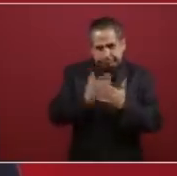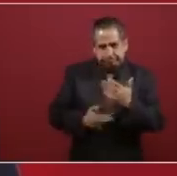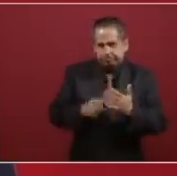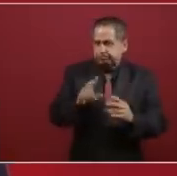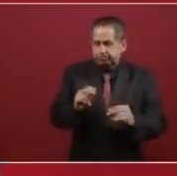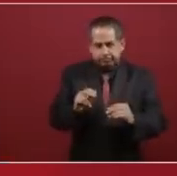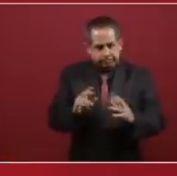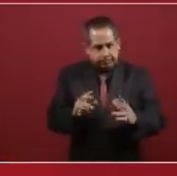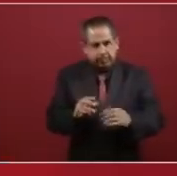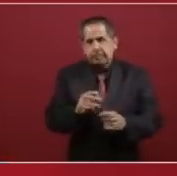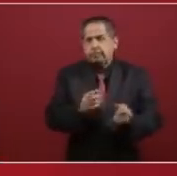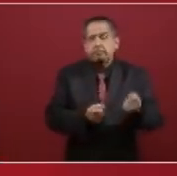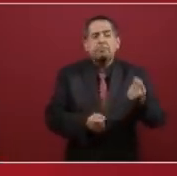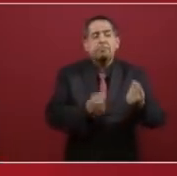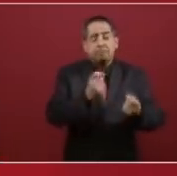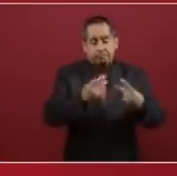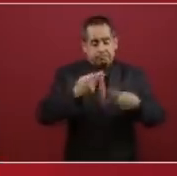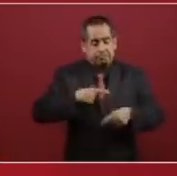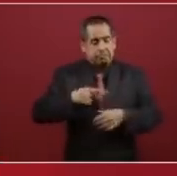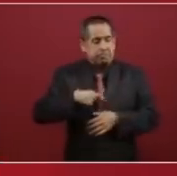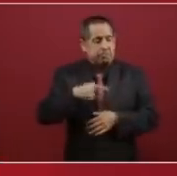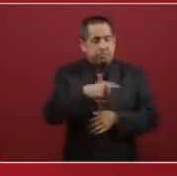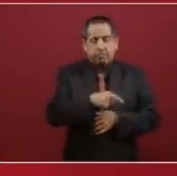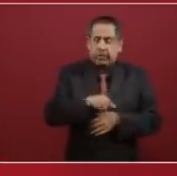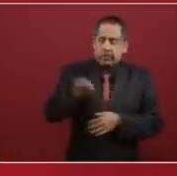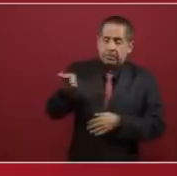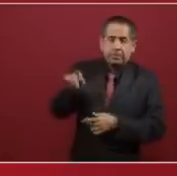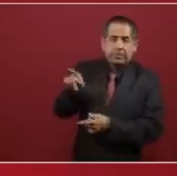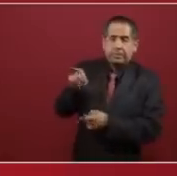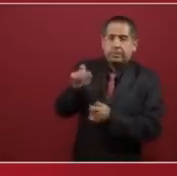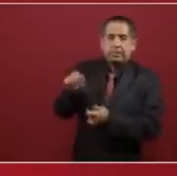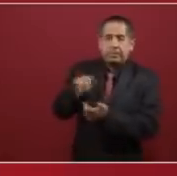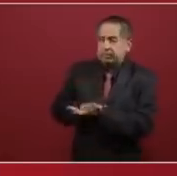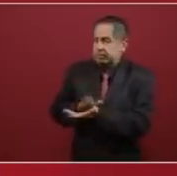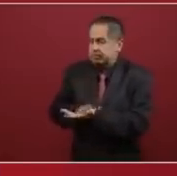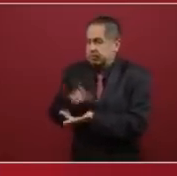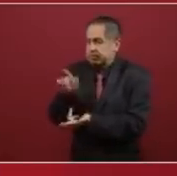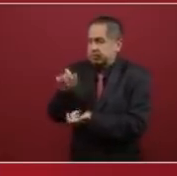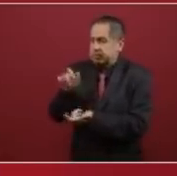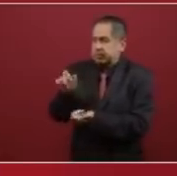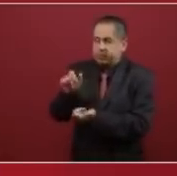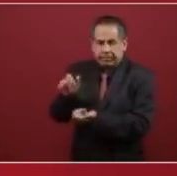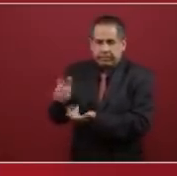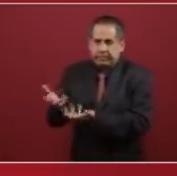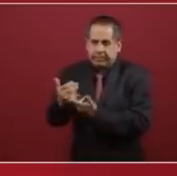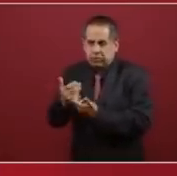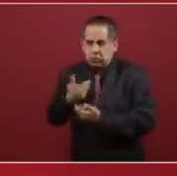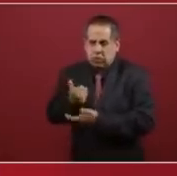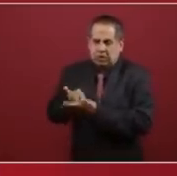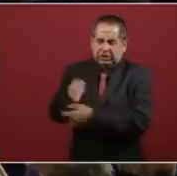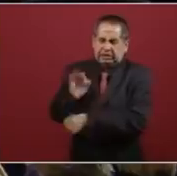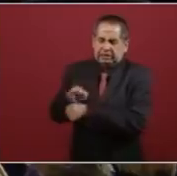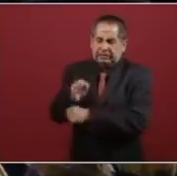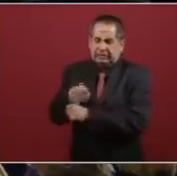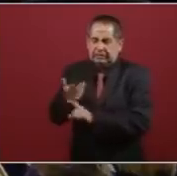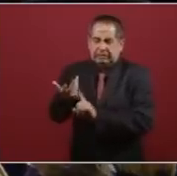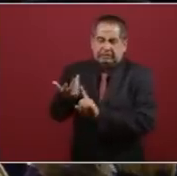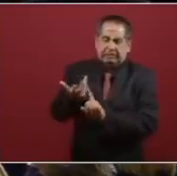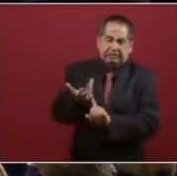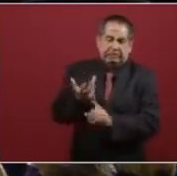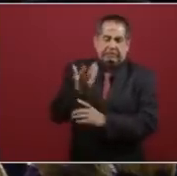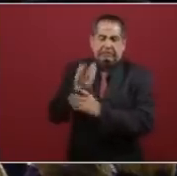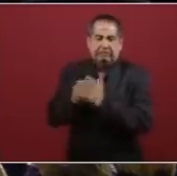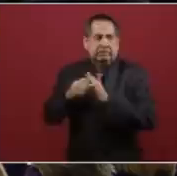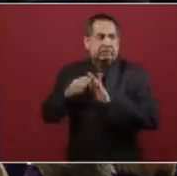gente que se dedica a lucrar con la migración, que